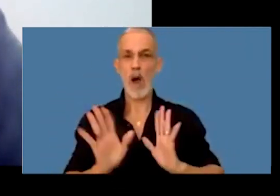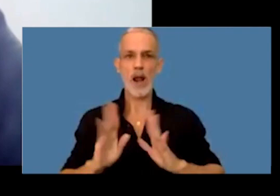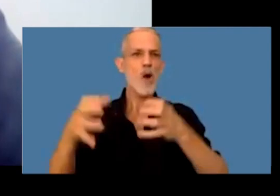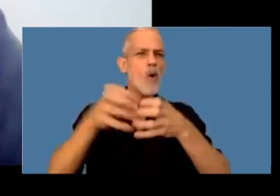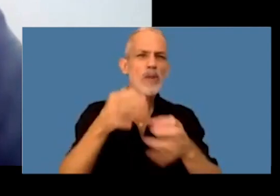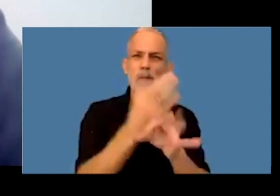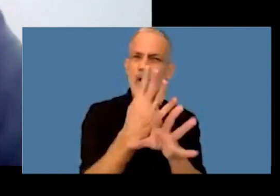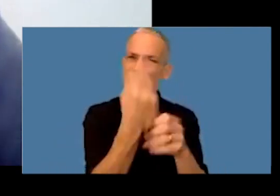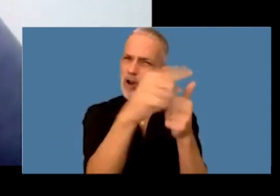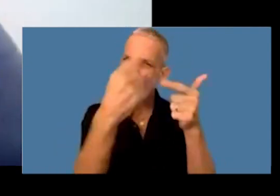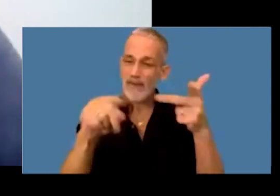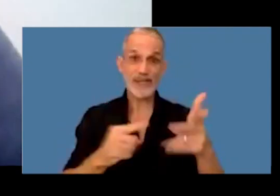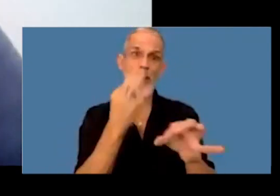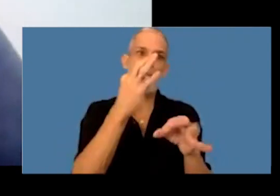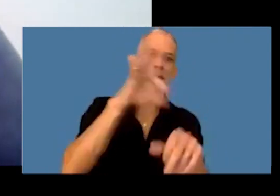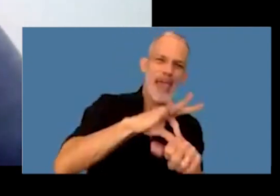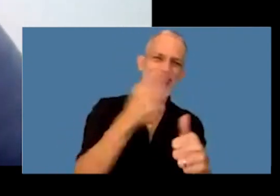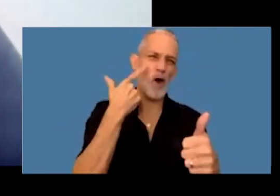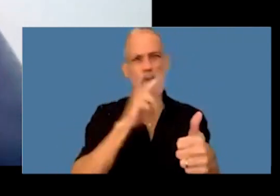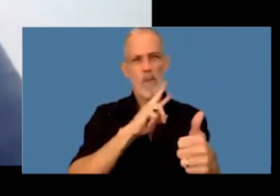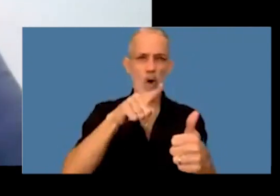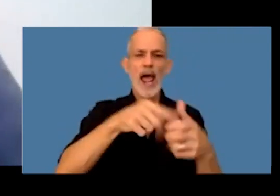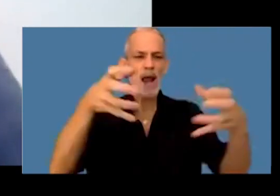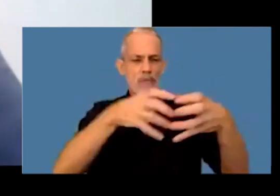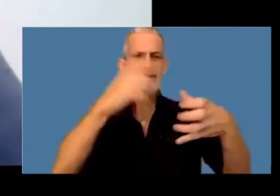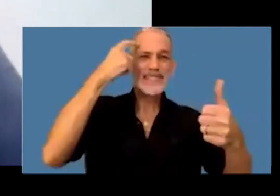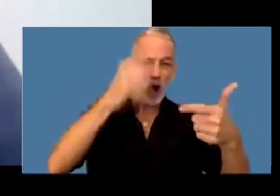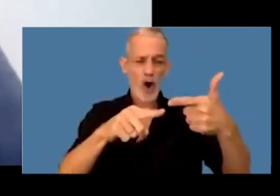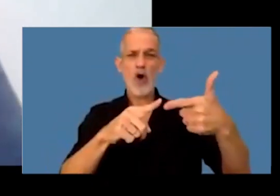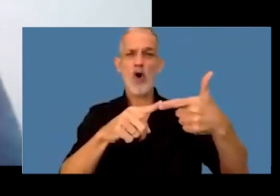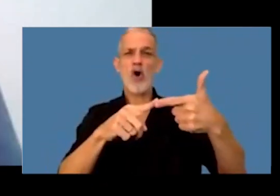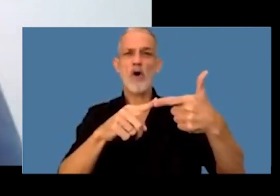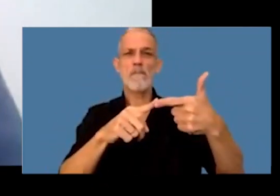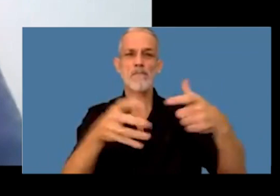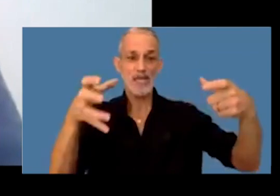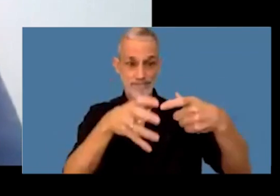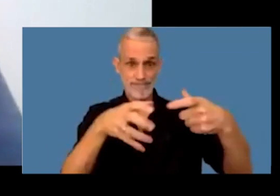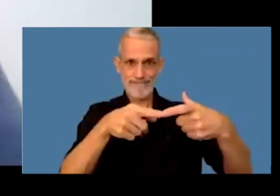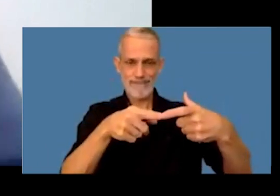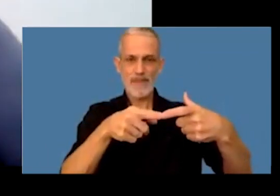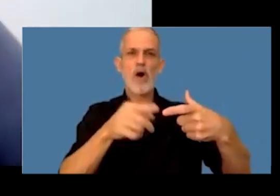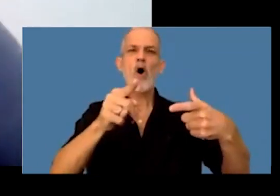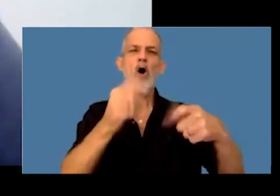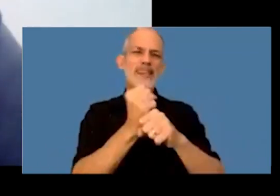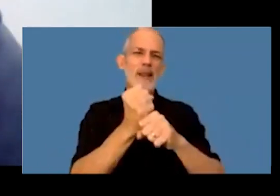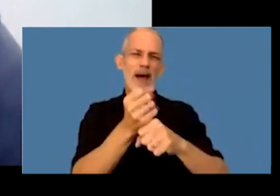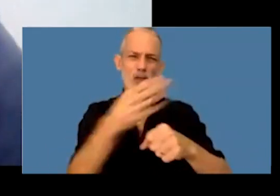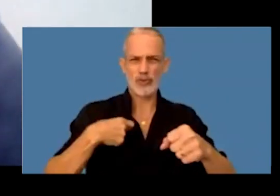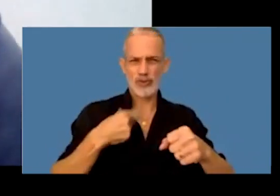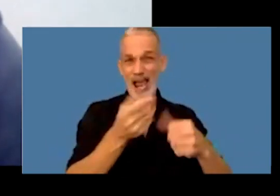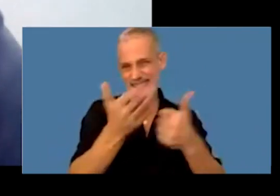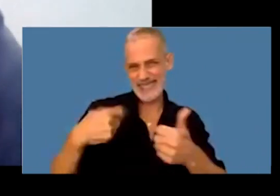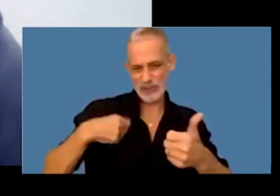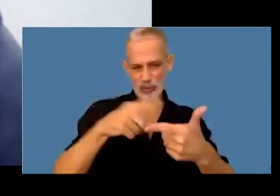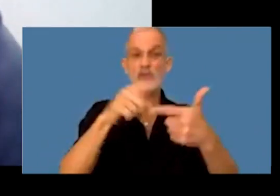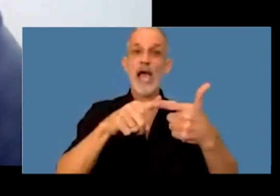de un médico o médica o un psicólogo, psicóloga o trabajador social, que también se